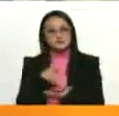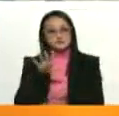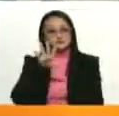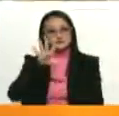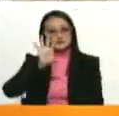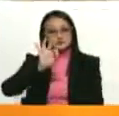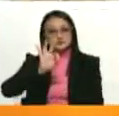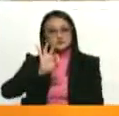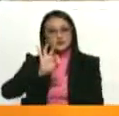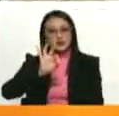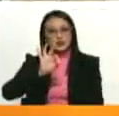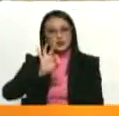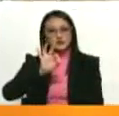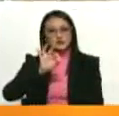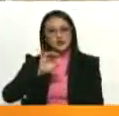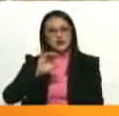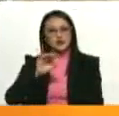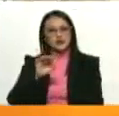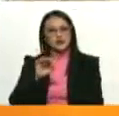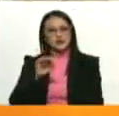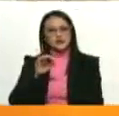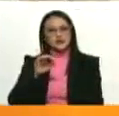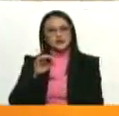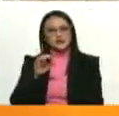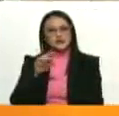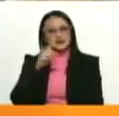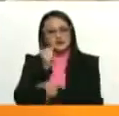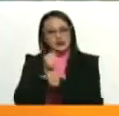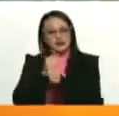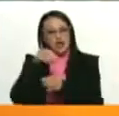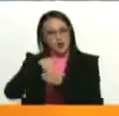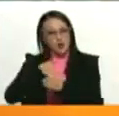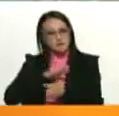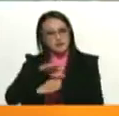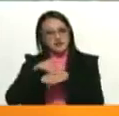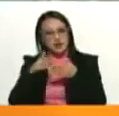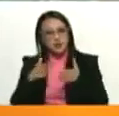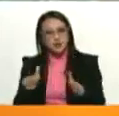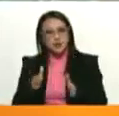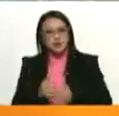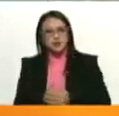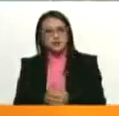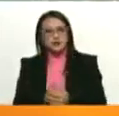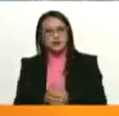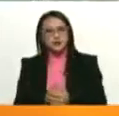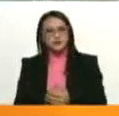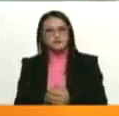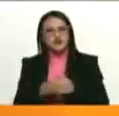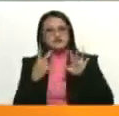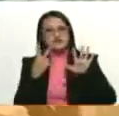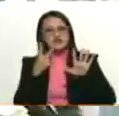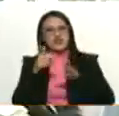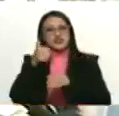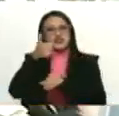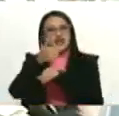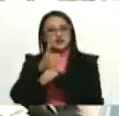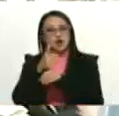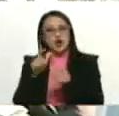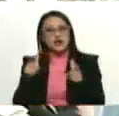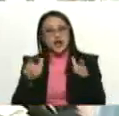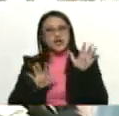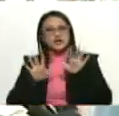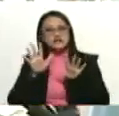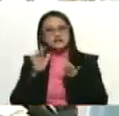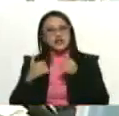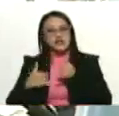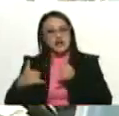50 funcionarios del Ministerio Público, entre ellos 7 directores generales, 15 directores